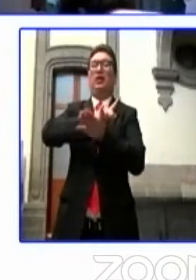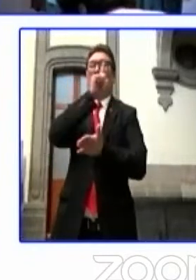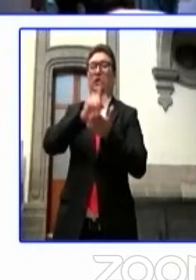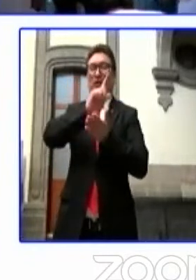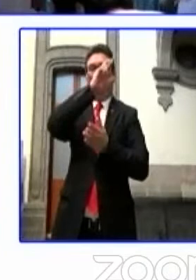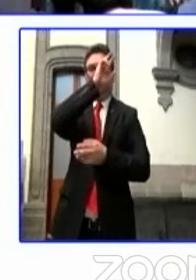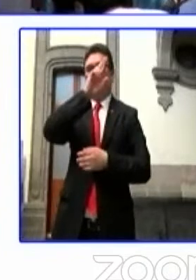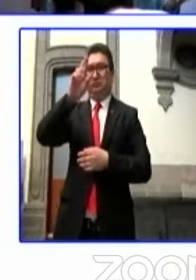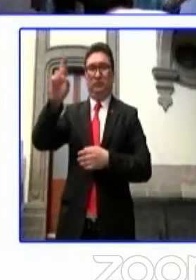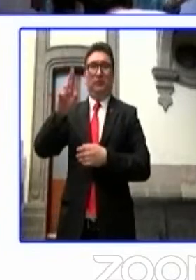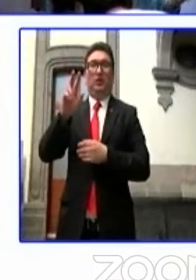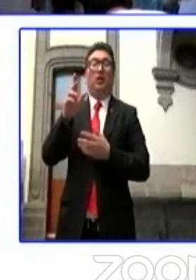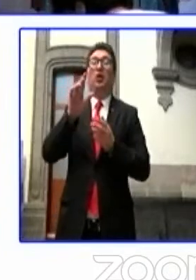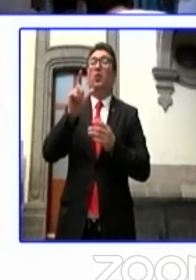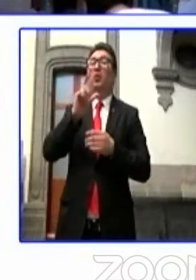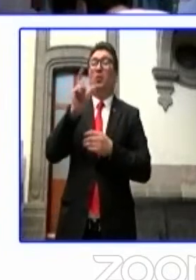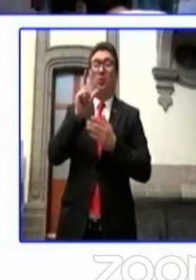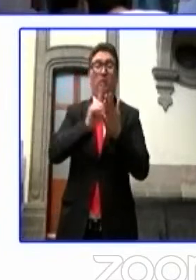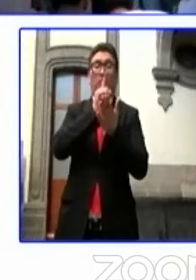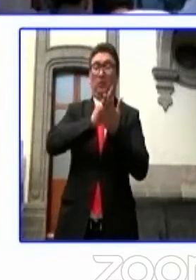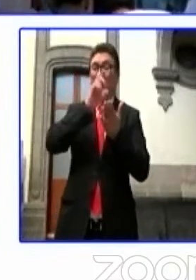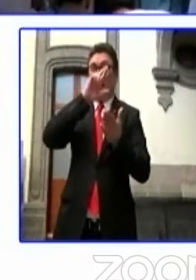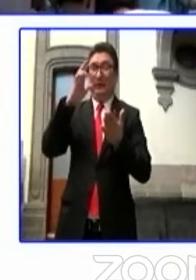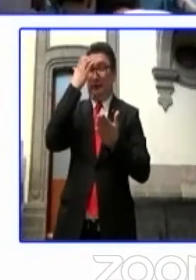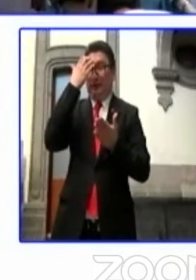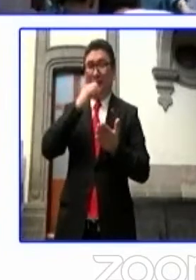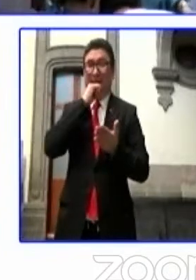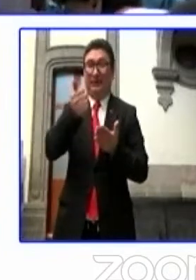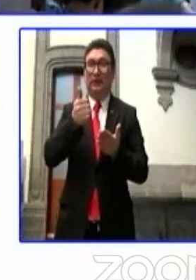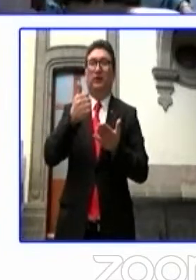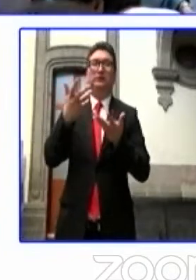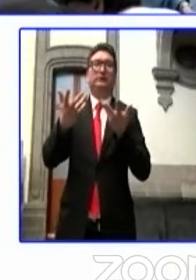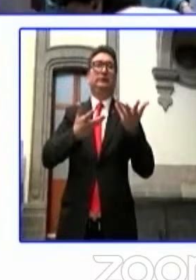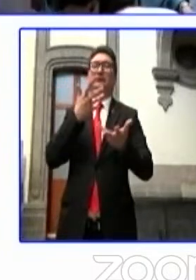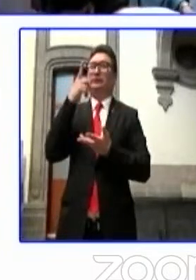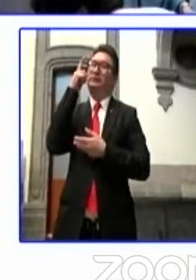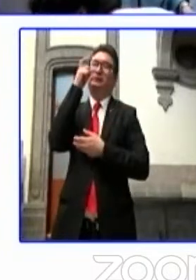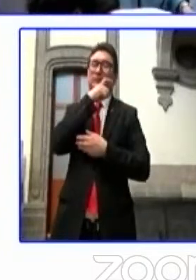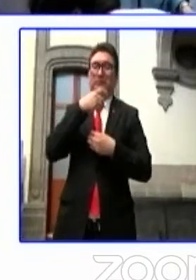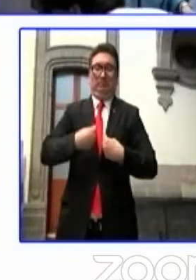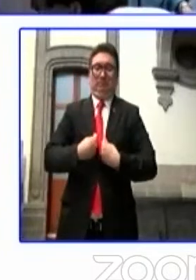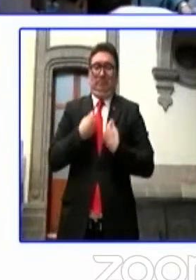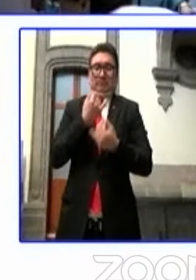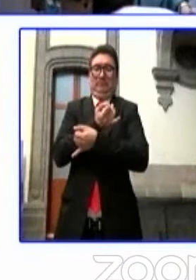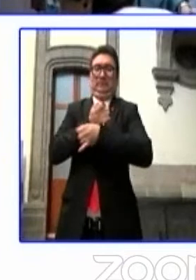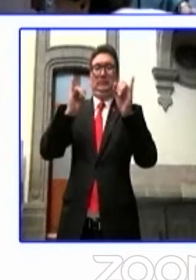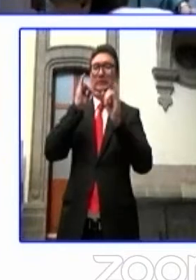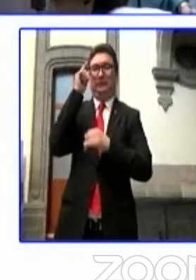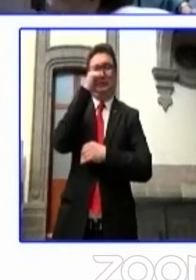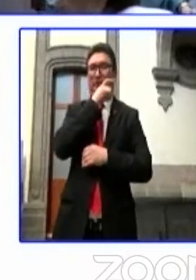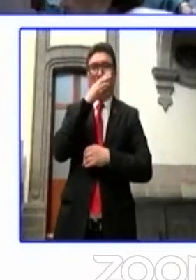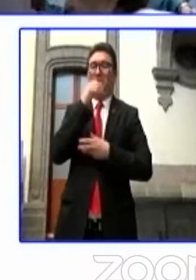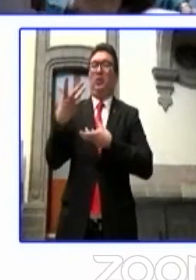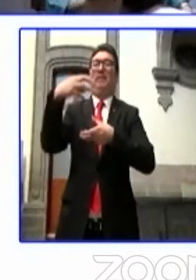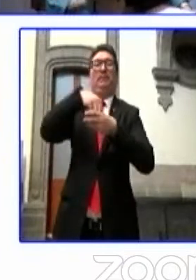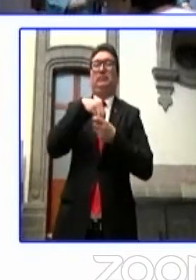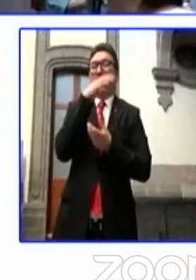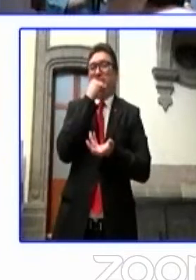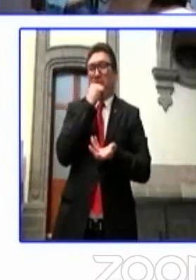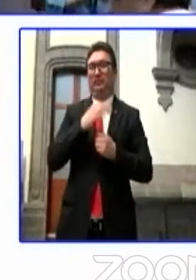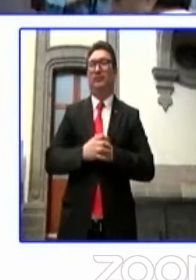tenemos reconocimiento ante la ley, es muy difícil que podamos vivir de forma independiente y ser incluidos en la